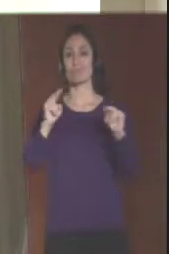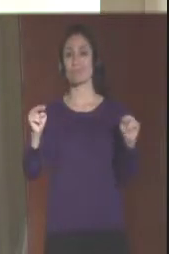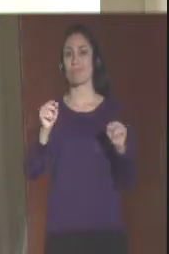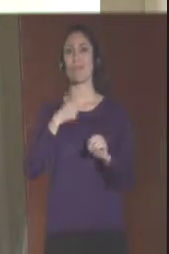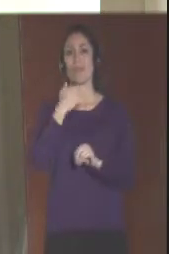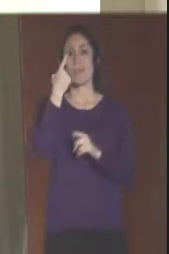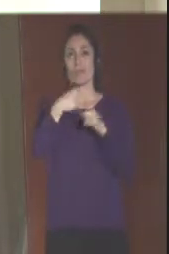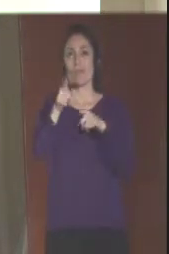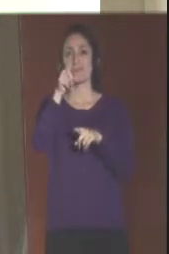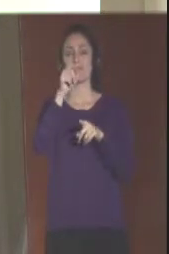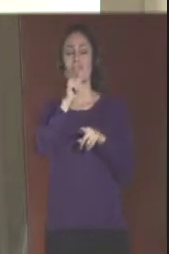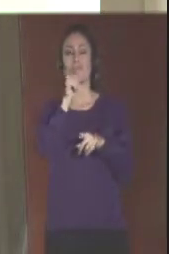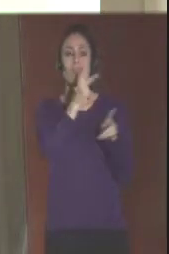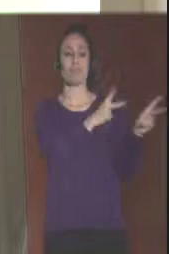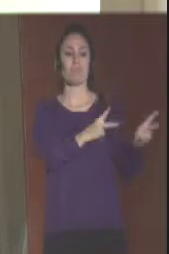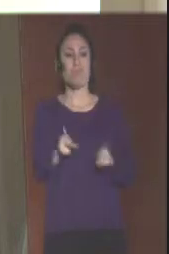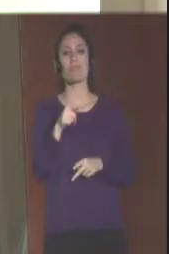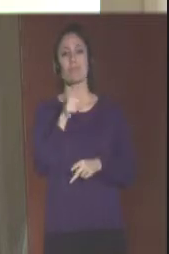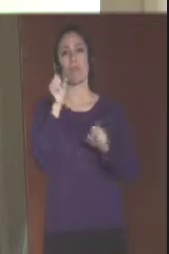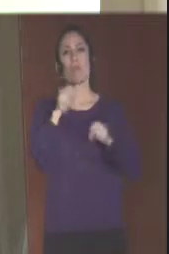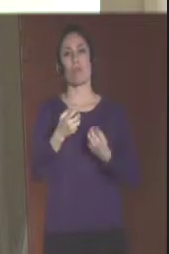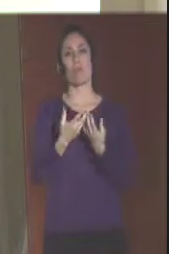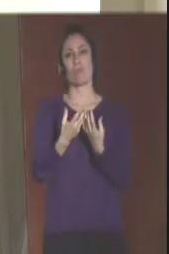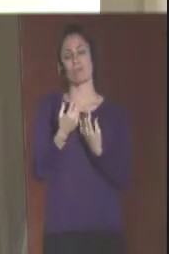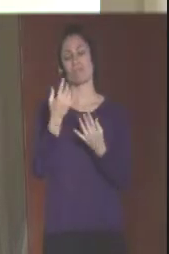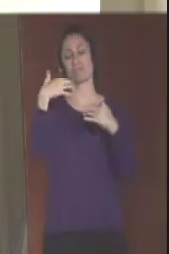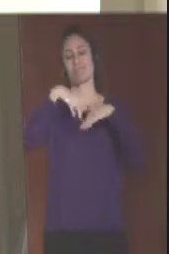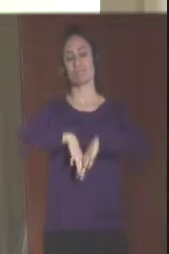de planificación de los hombres.